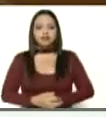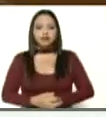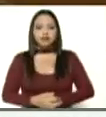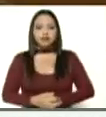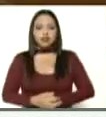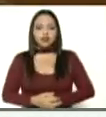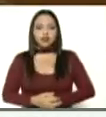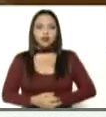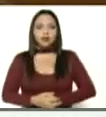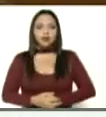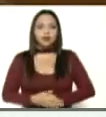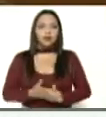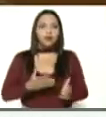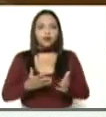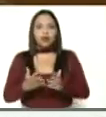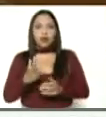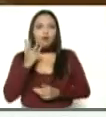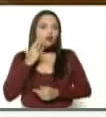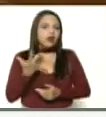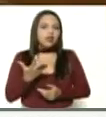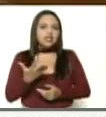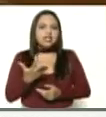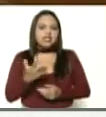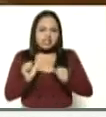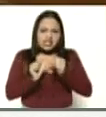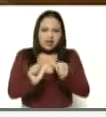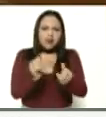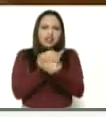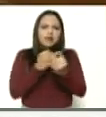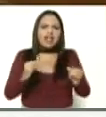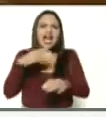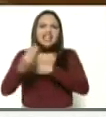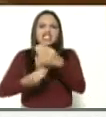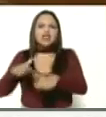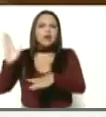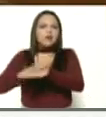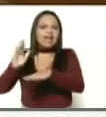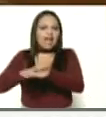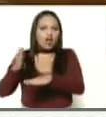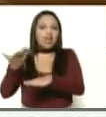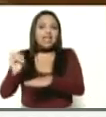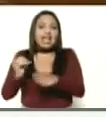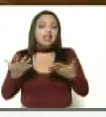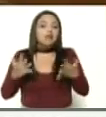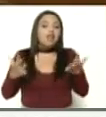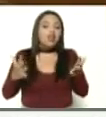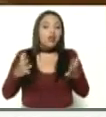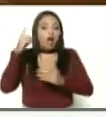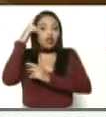veíamos seguíamos la independencia, estábamos pecando, y en esa época había mucho temor a Dios.